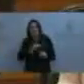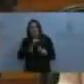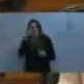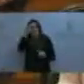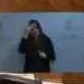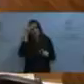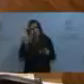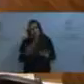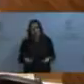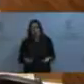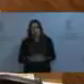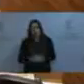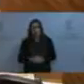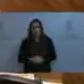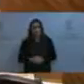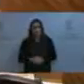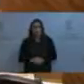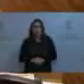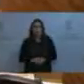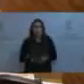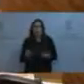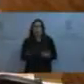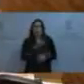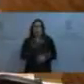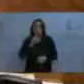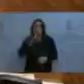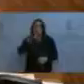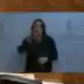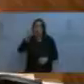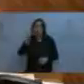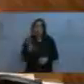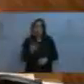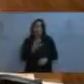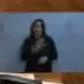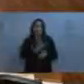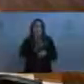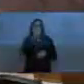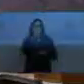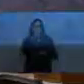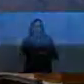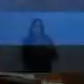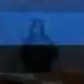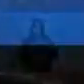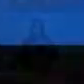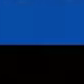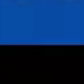forzadas. Gracias, señor de Rueda. Señor consejero, tiene la palabra.